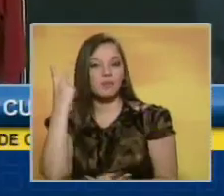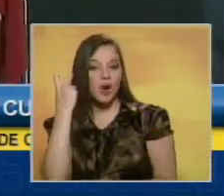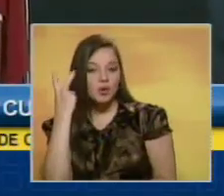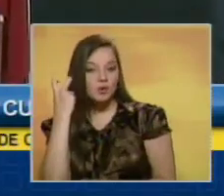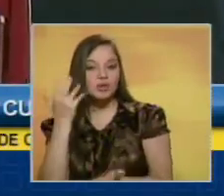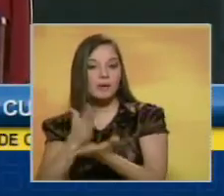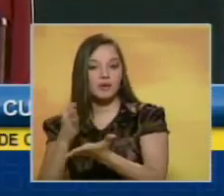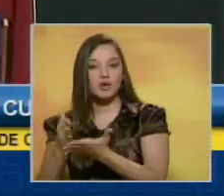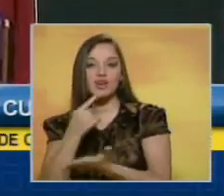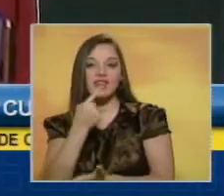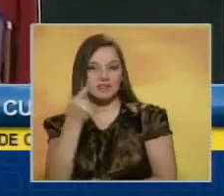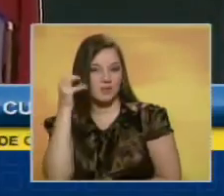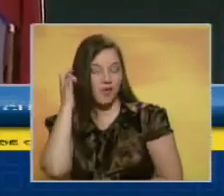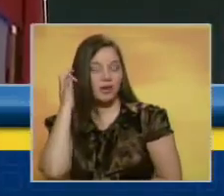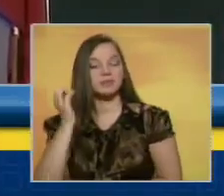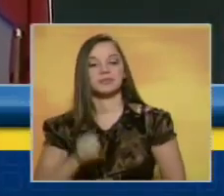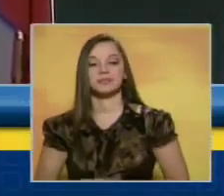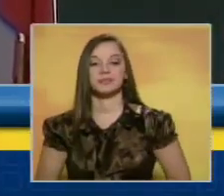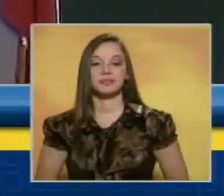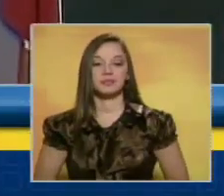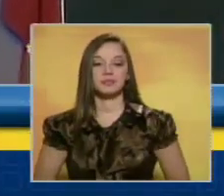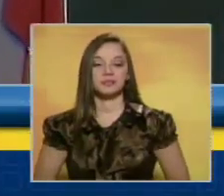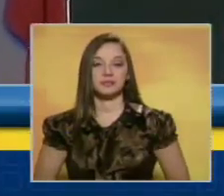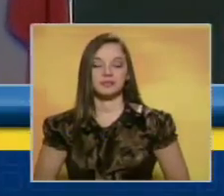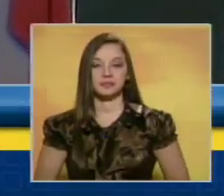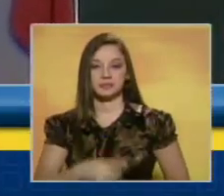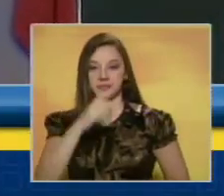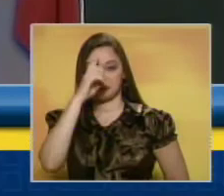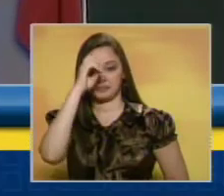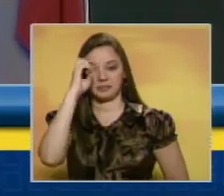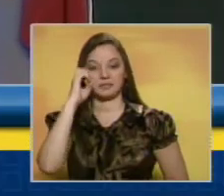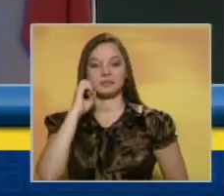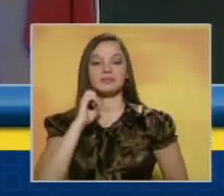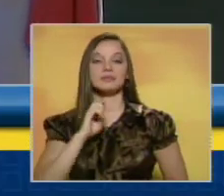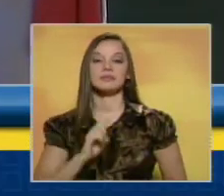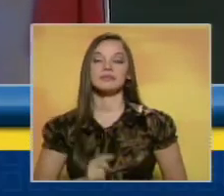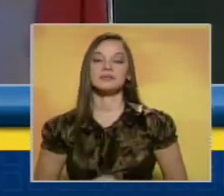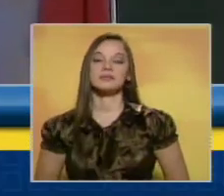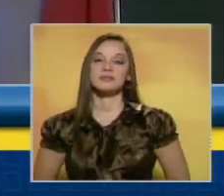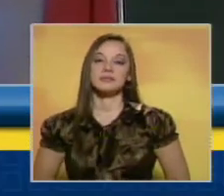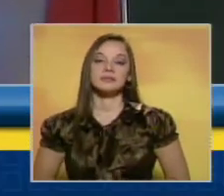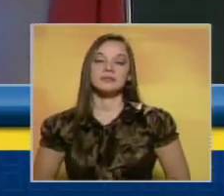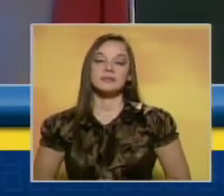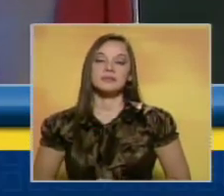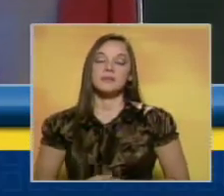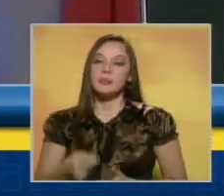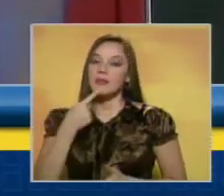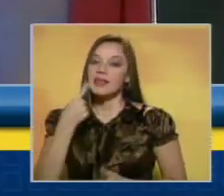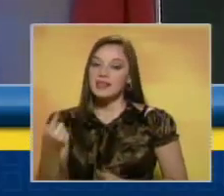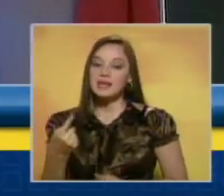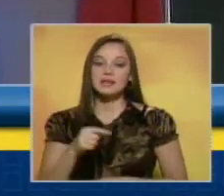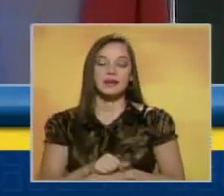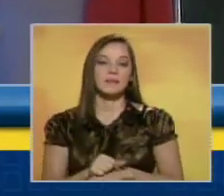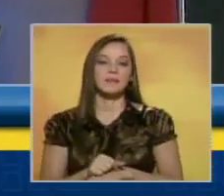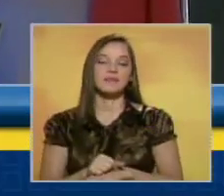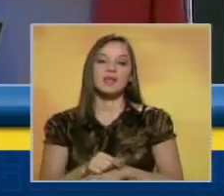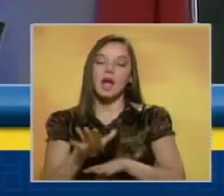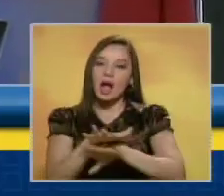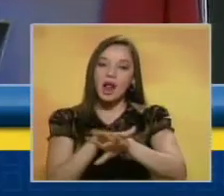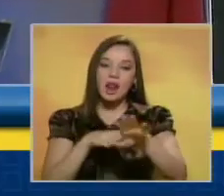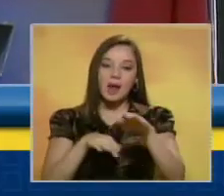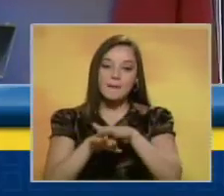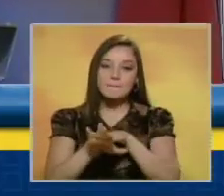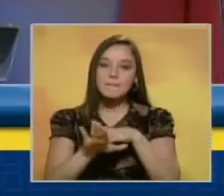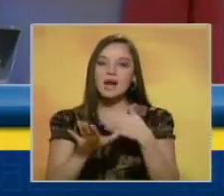Helen Fernández. Para seguir adelante. Sus manos permanecen abiertas